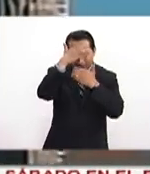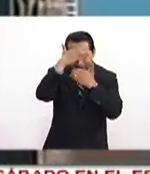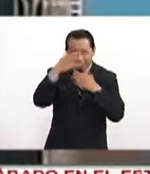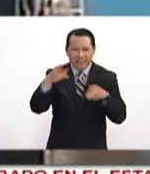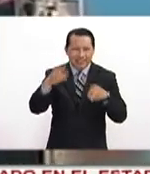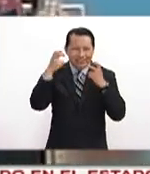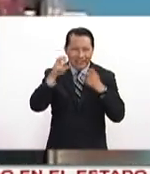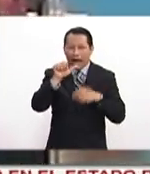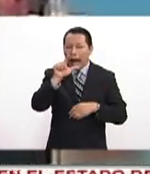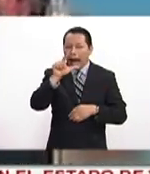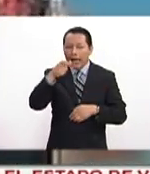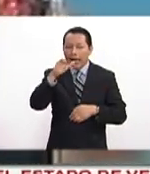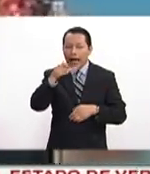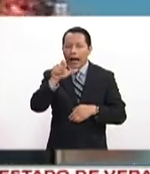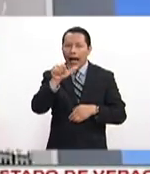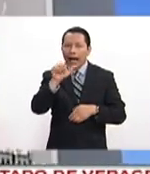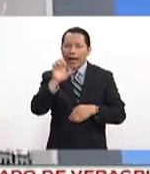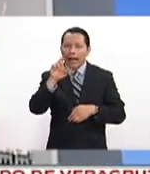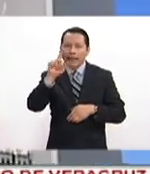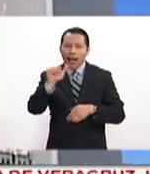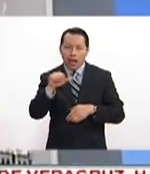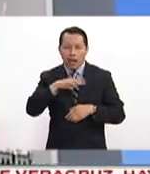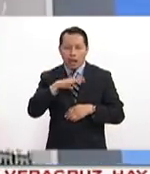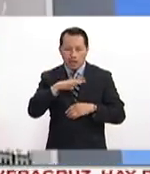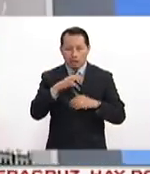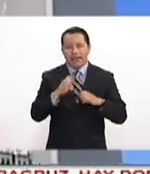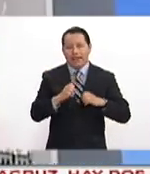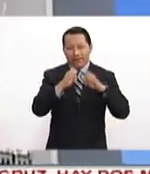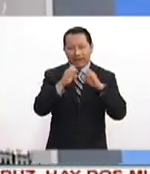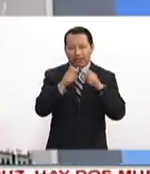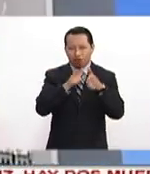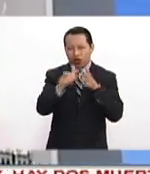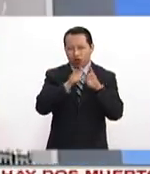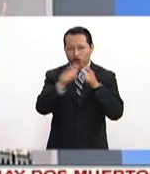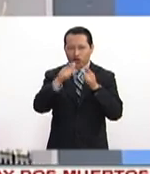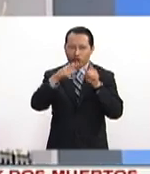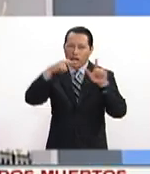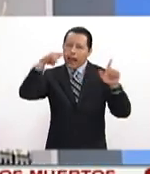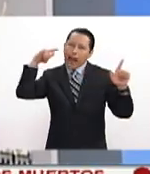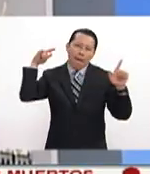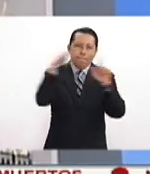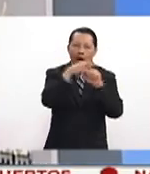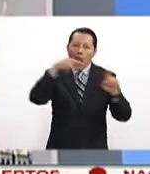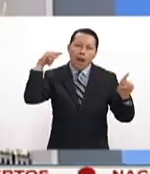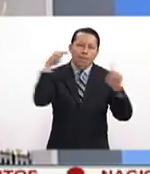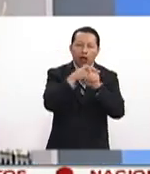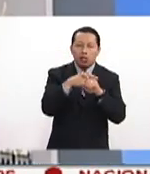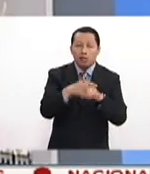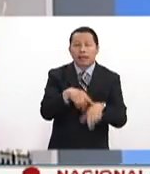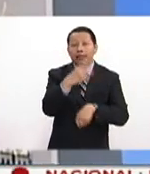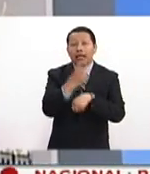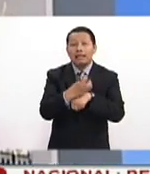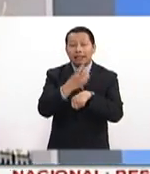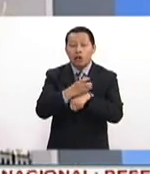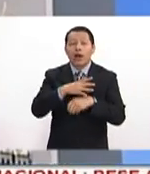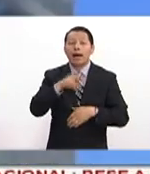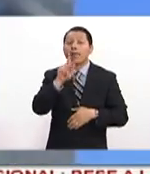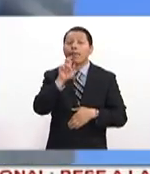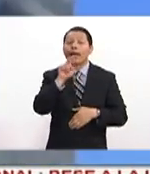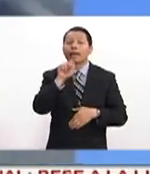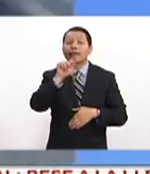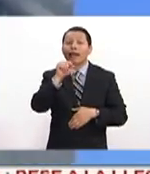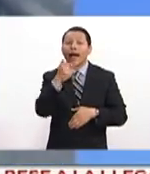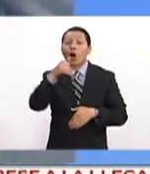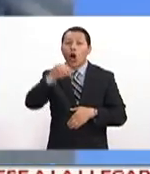Qaeda. Los 2 primeros fueron estrellados contra las Torres Gemelas del World Trade Center de Nueva York, el tercero contra la fachada del